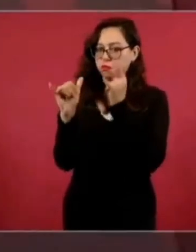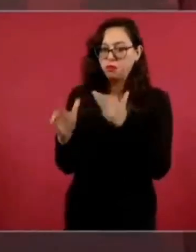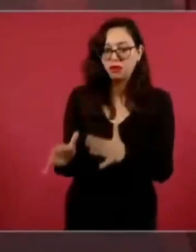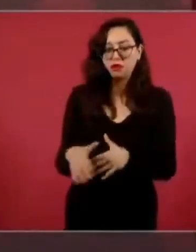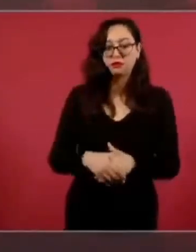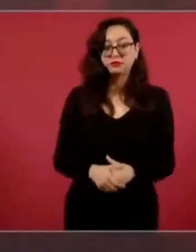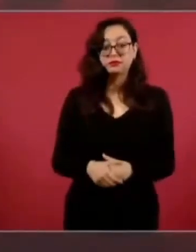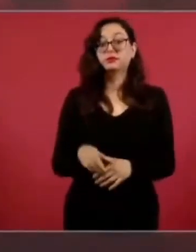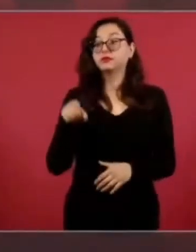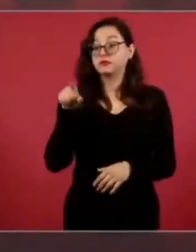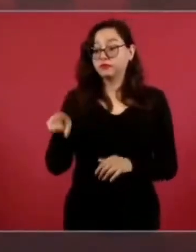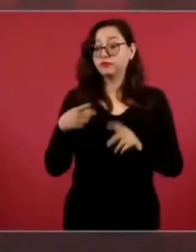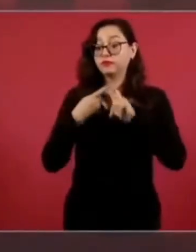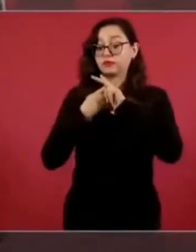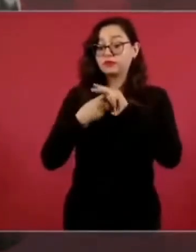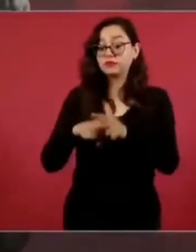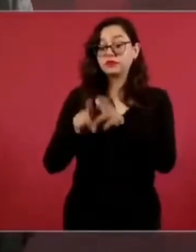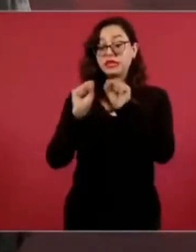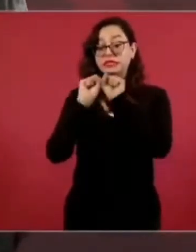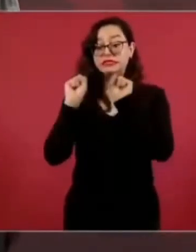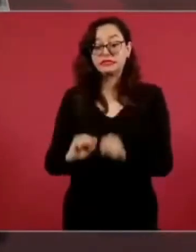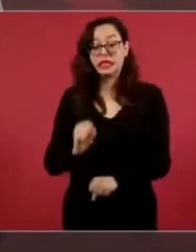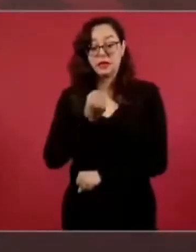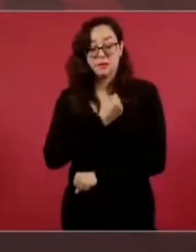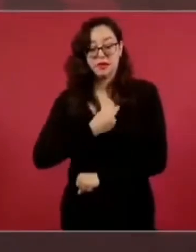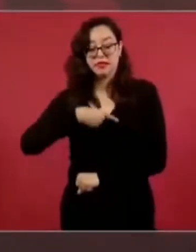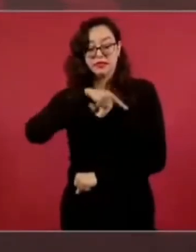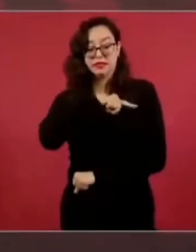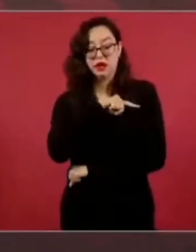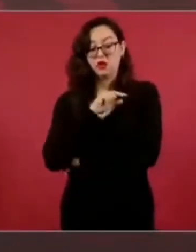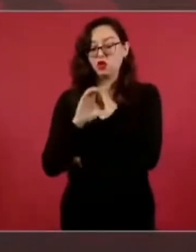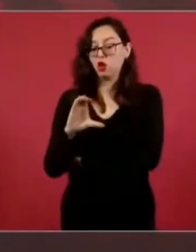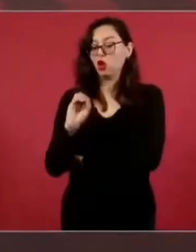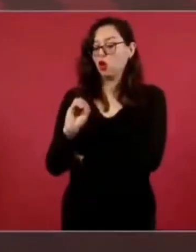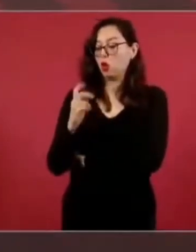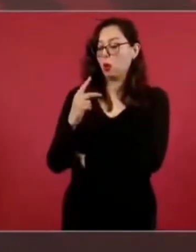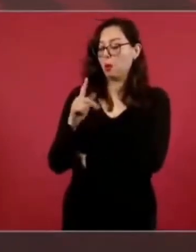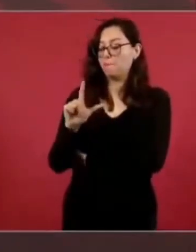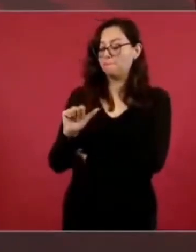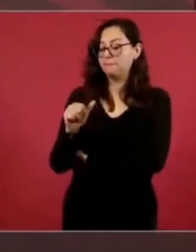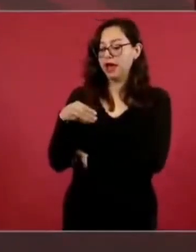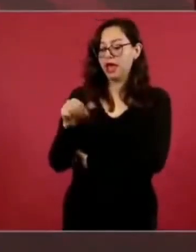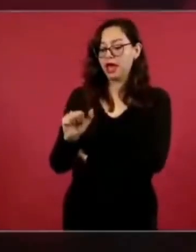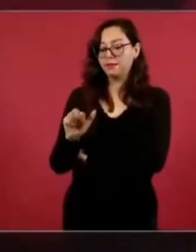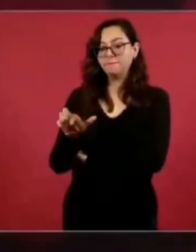Coplamar. Estamos hablando del gobierno de López Portillo,